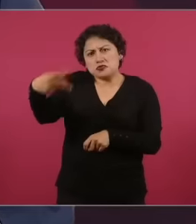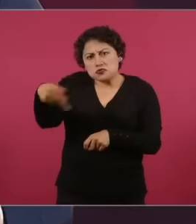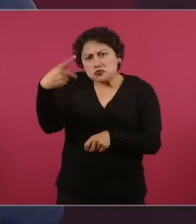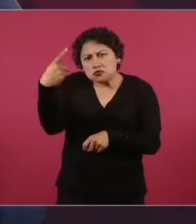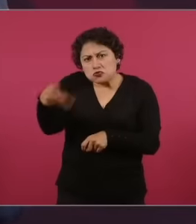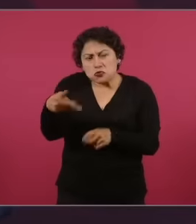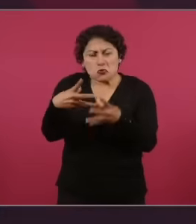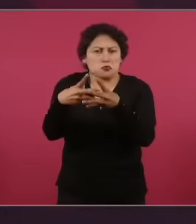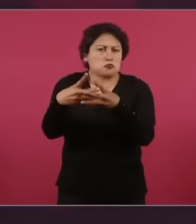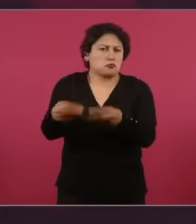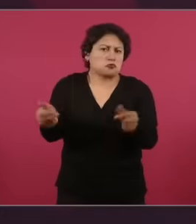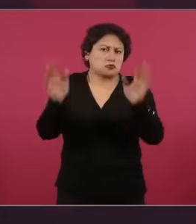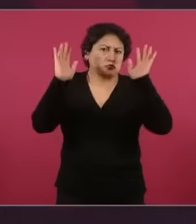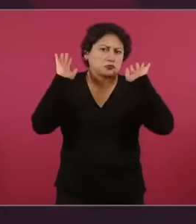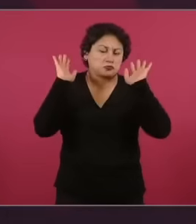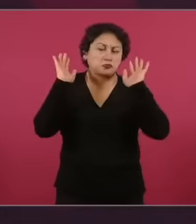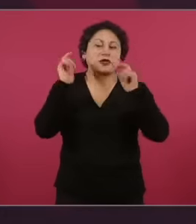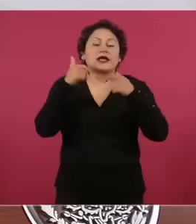es que